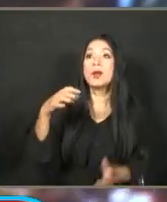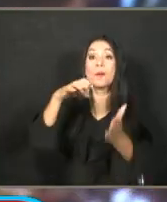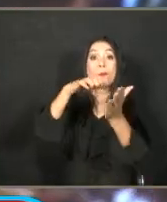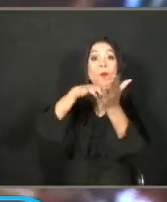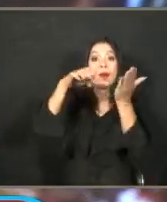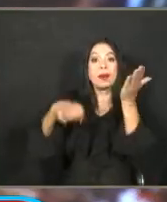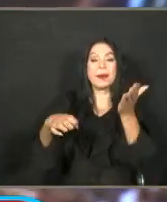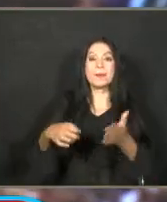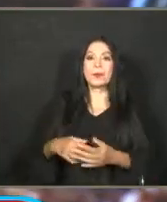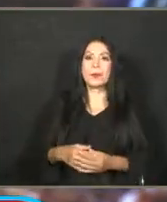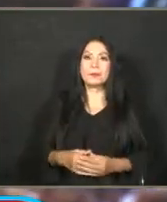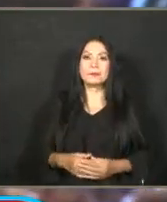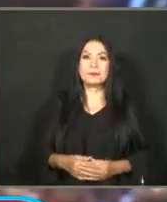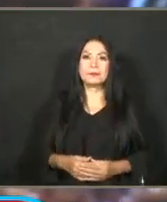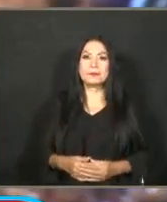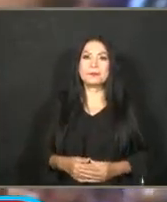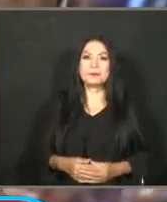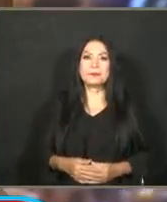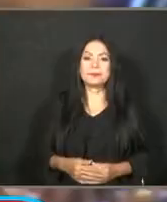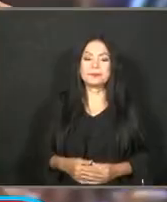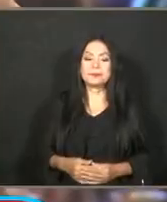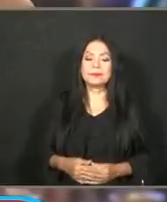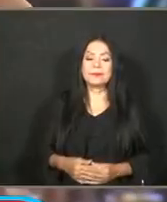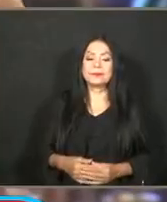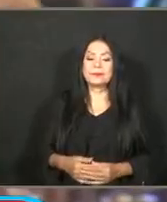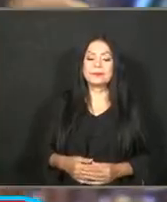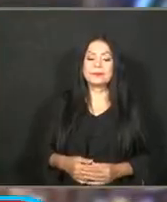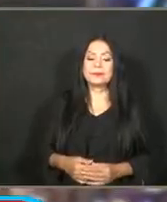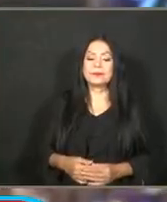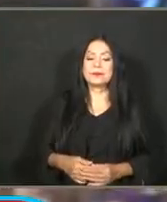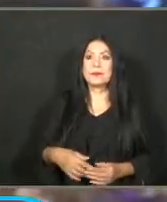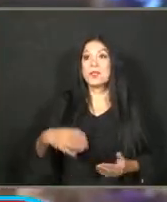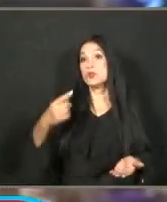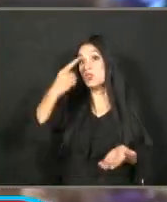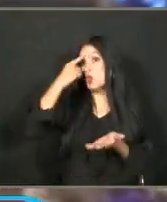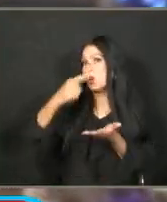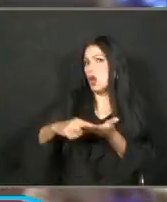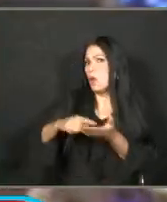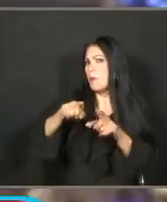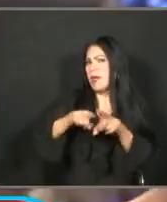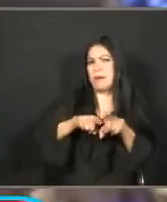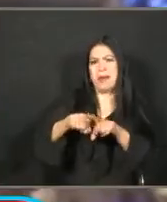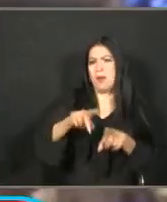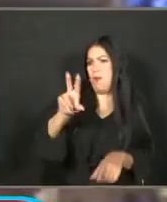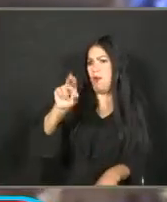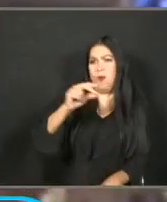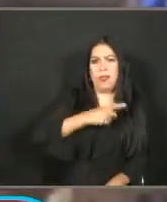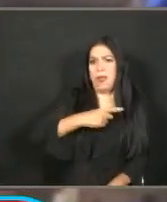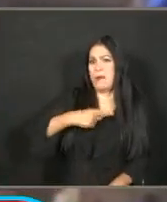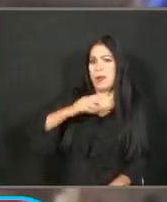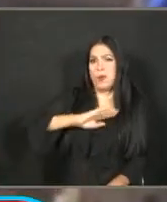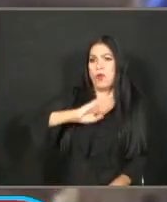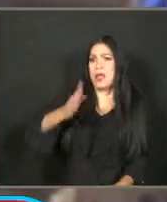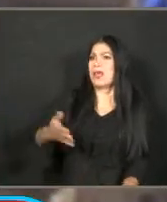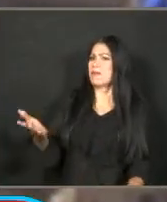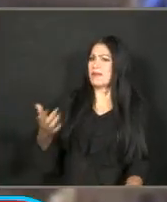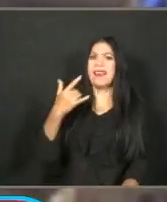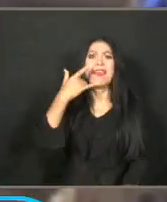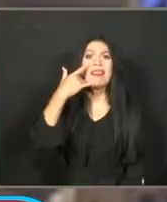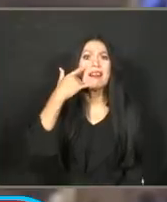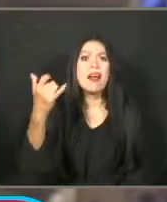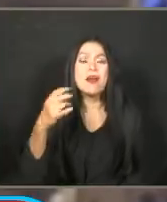no era para morirse no era para morir si se murió porque se murió